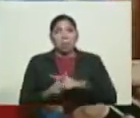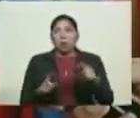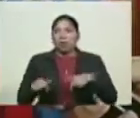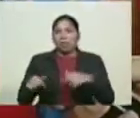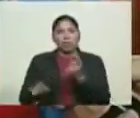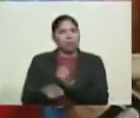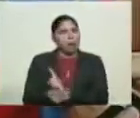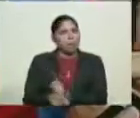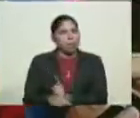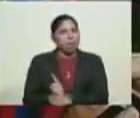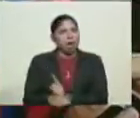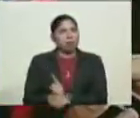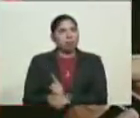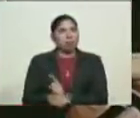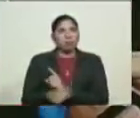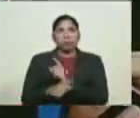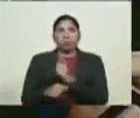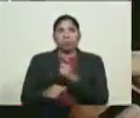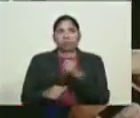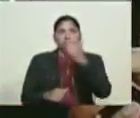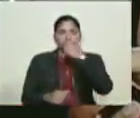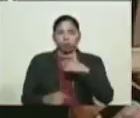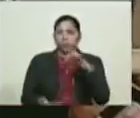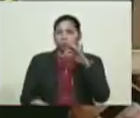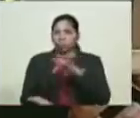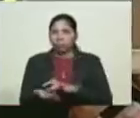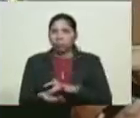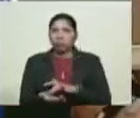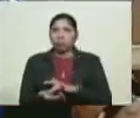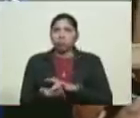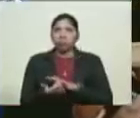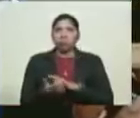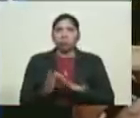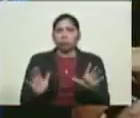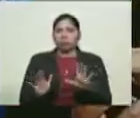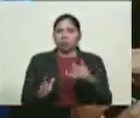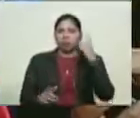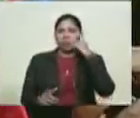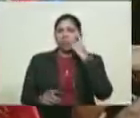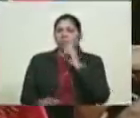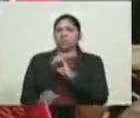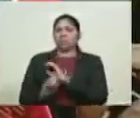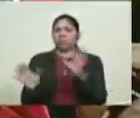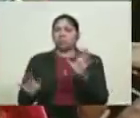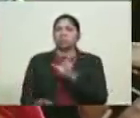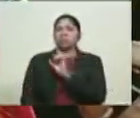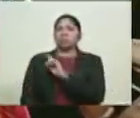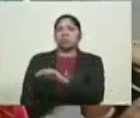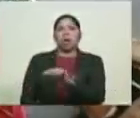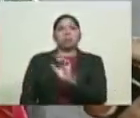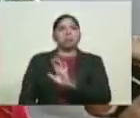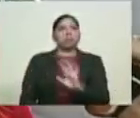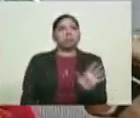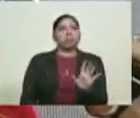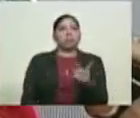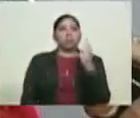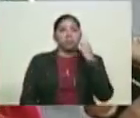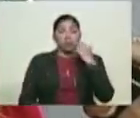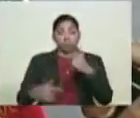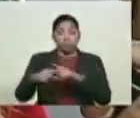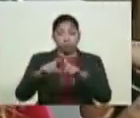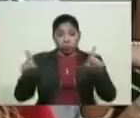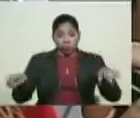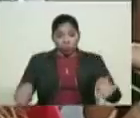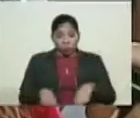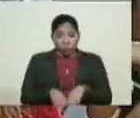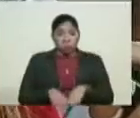Ya cuando la persona viene, el elector viene, viene con su opción y sabemos que tenemos un tarjetón, aparece la